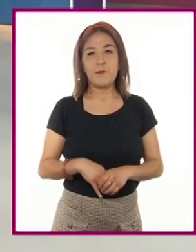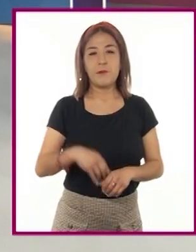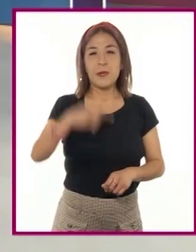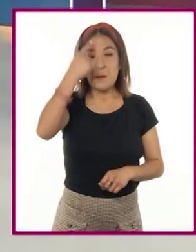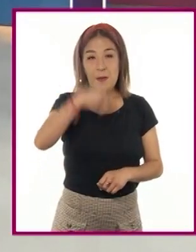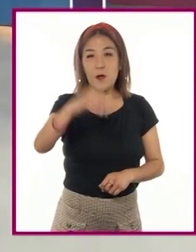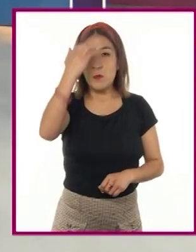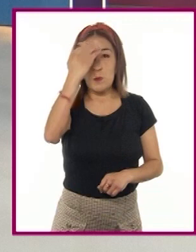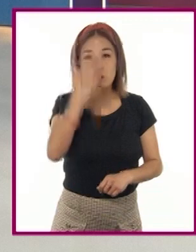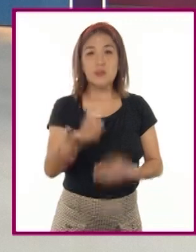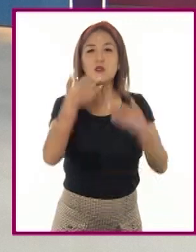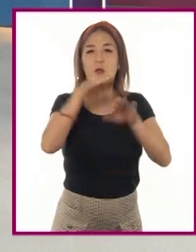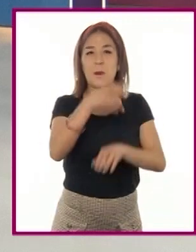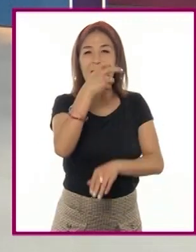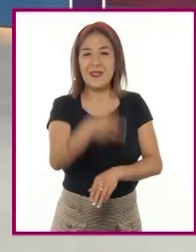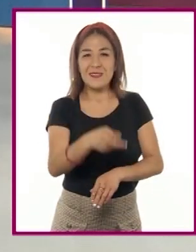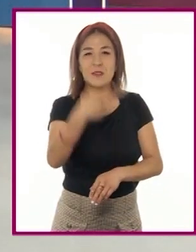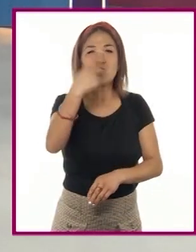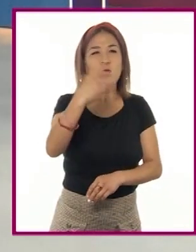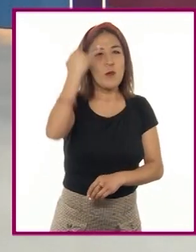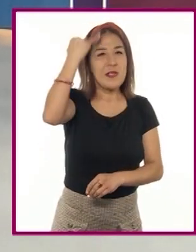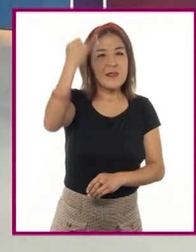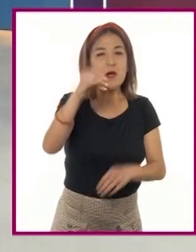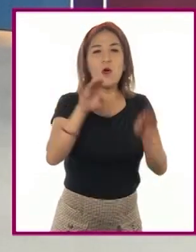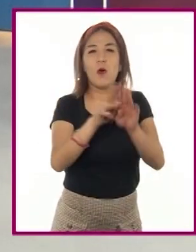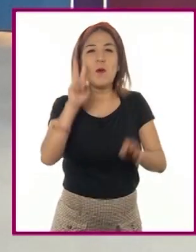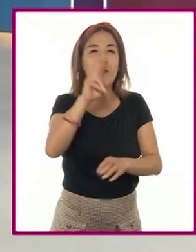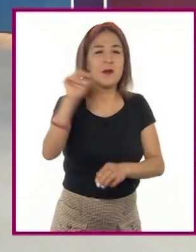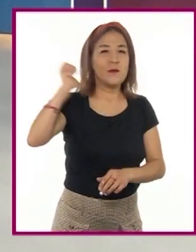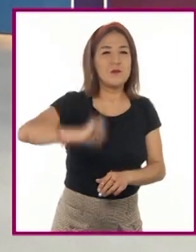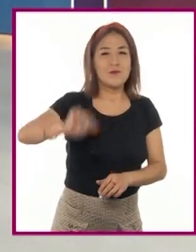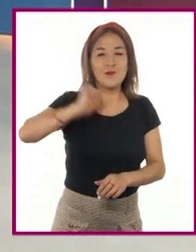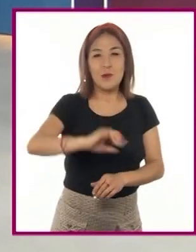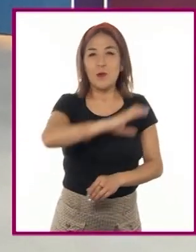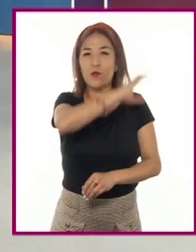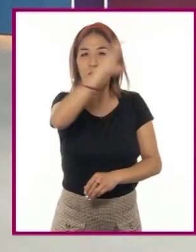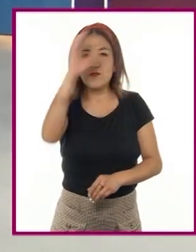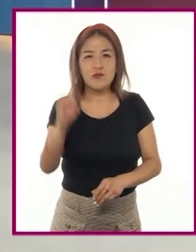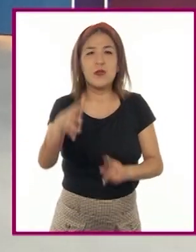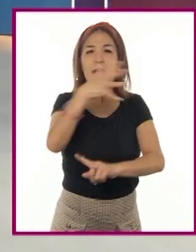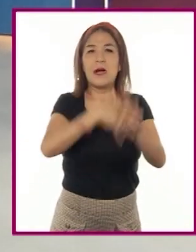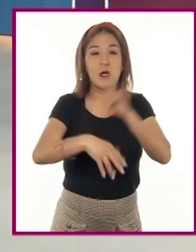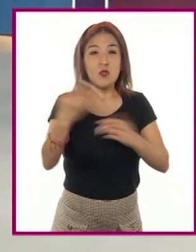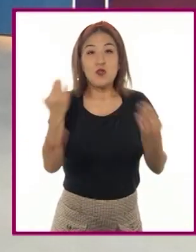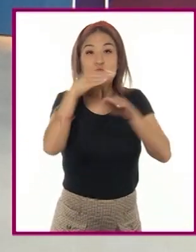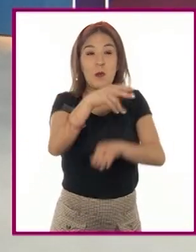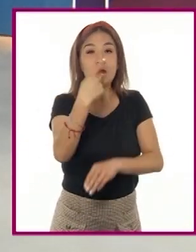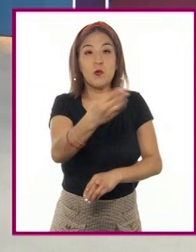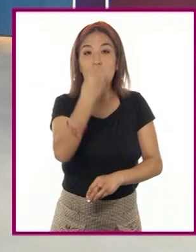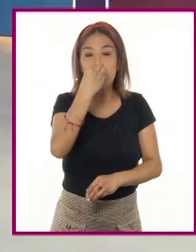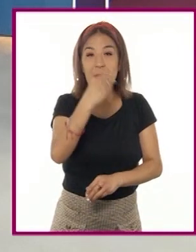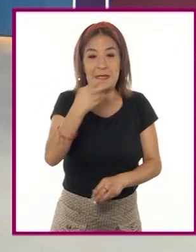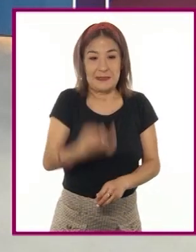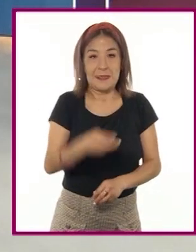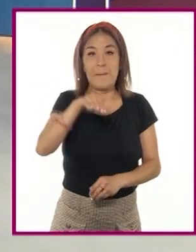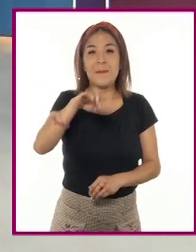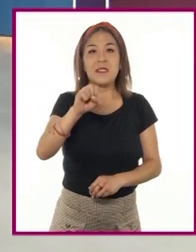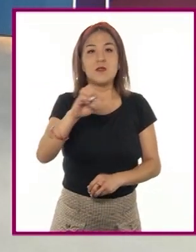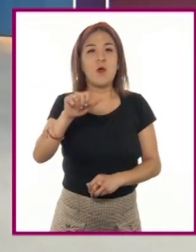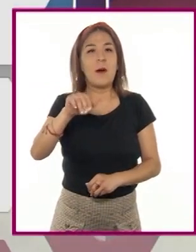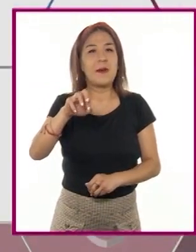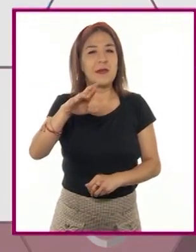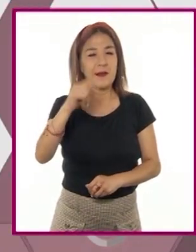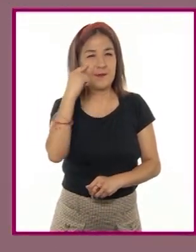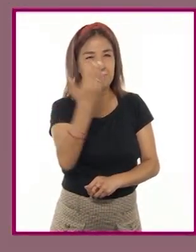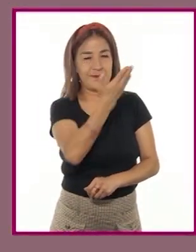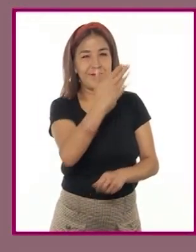un poco más sobre la cosmovisión que gira alrededor del maíz, base de la alimentación mesoamericana, los invitamos a observar el siguiente